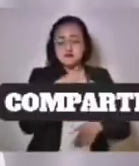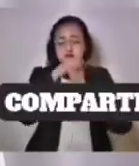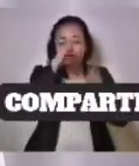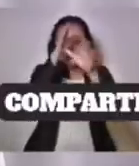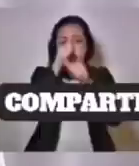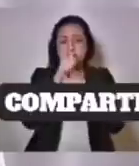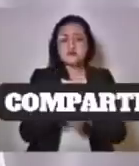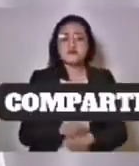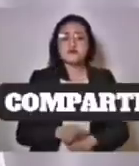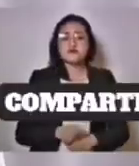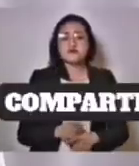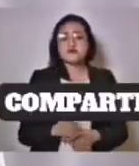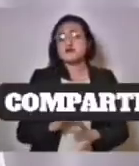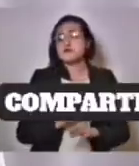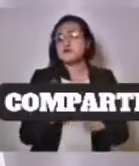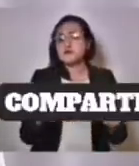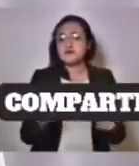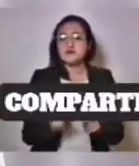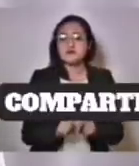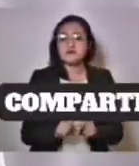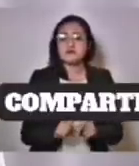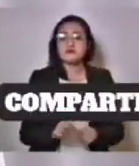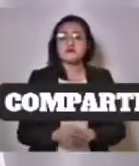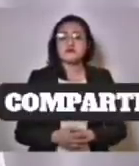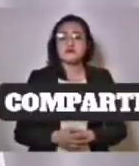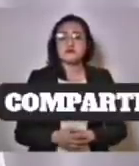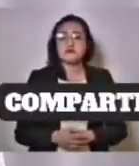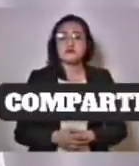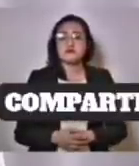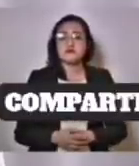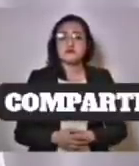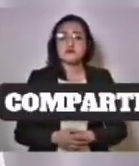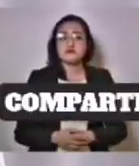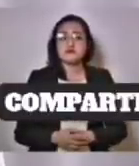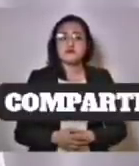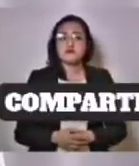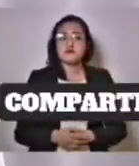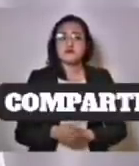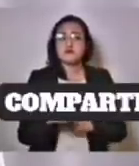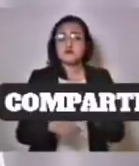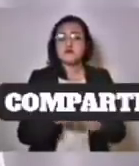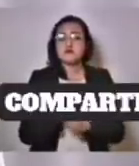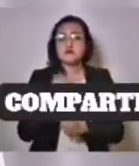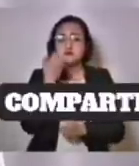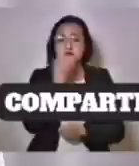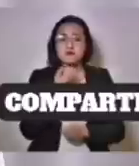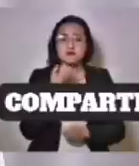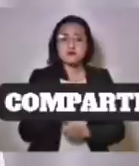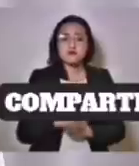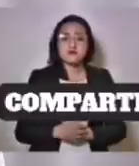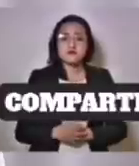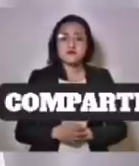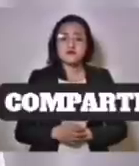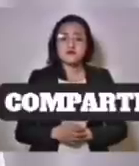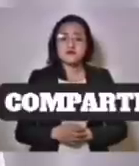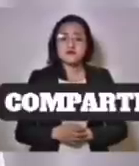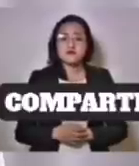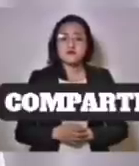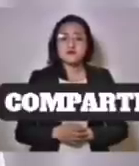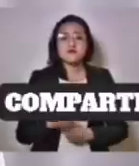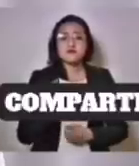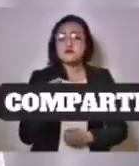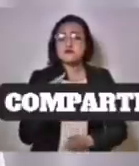decretamos concluido el ciclo escolar. No regresarán